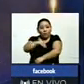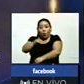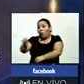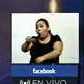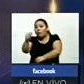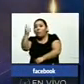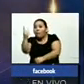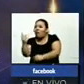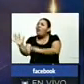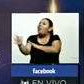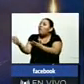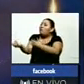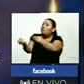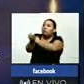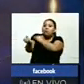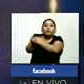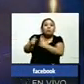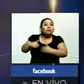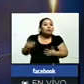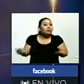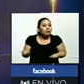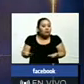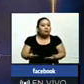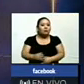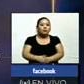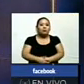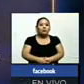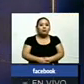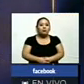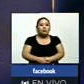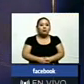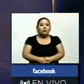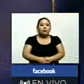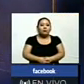para que les recomiende qué pasos a seguir para tratar esta enfermedad.